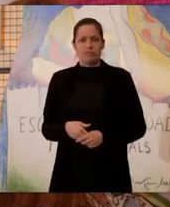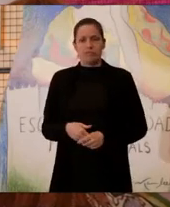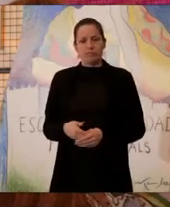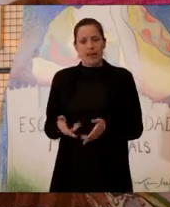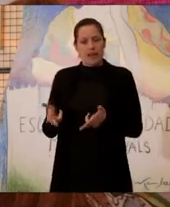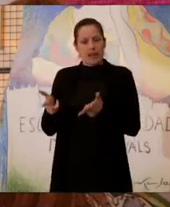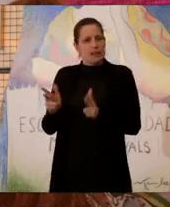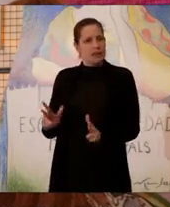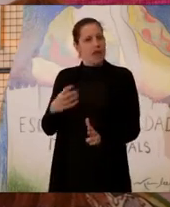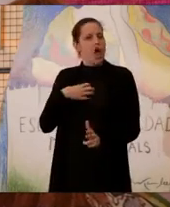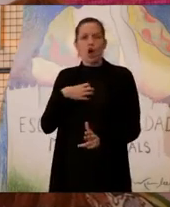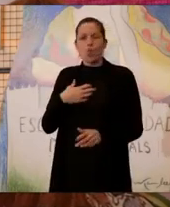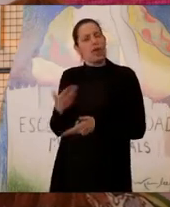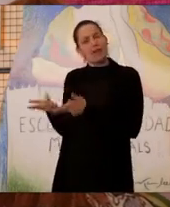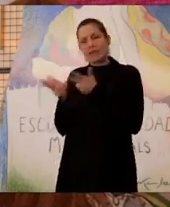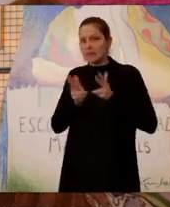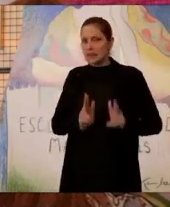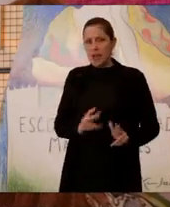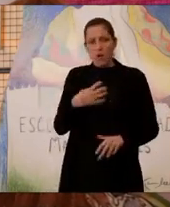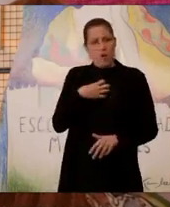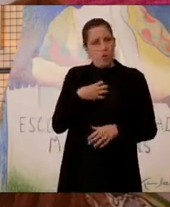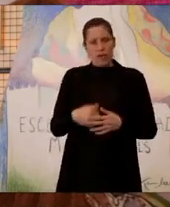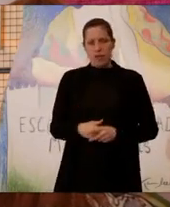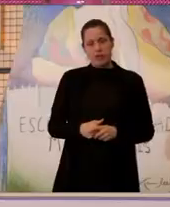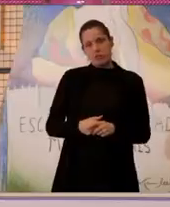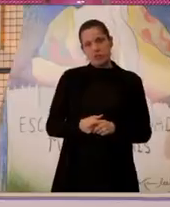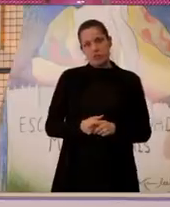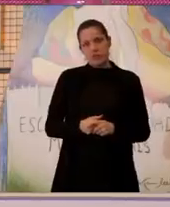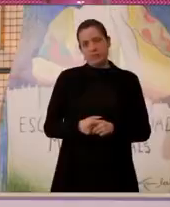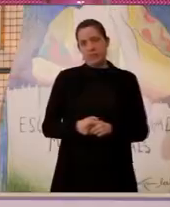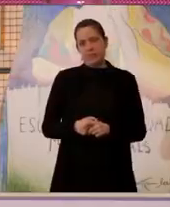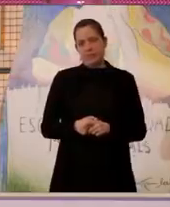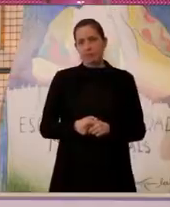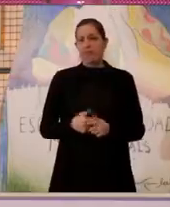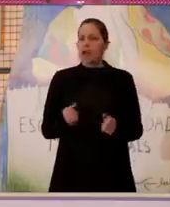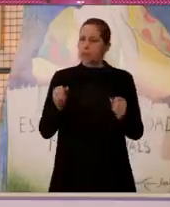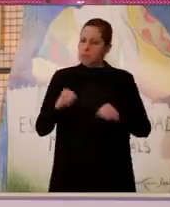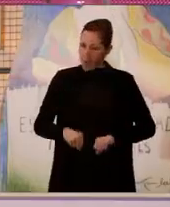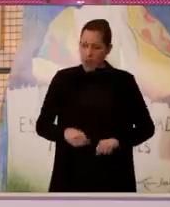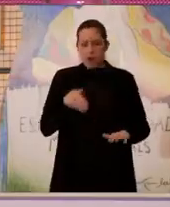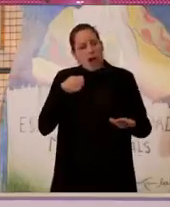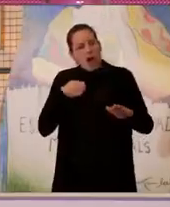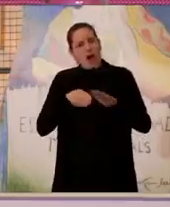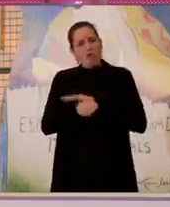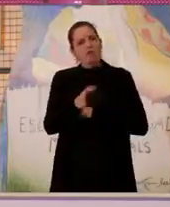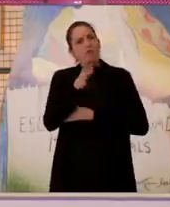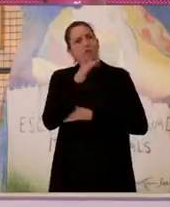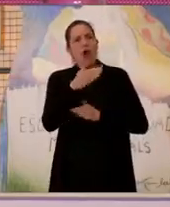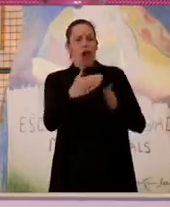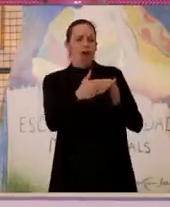en este tú no te puedes sentar no no tú bueno has entrado vale pero en un rinconcito